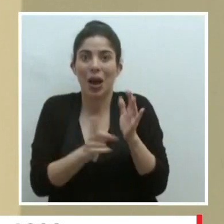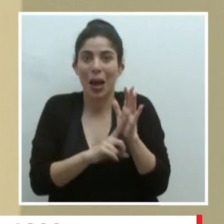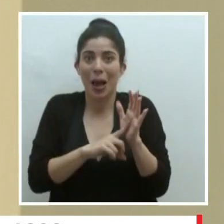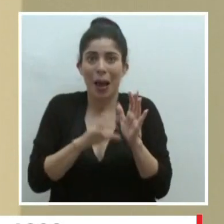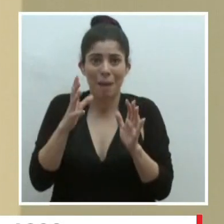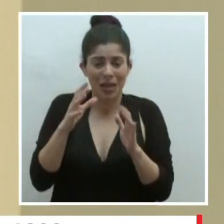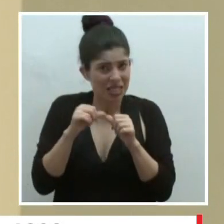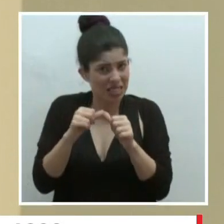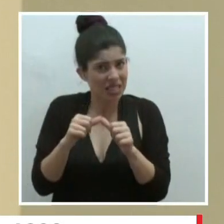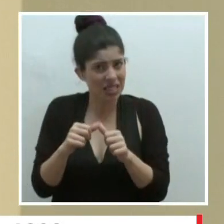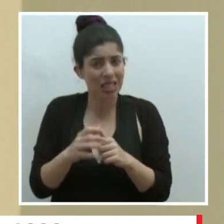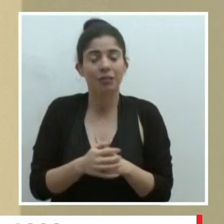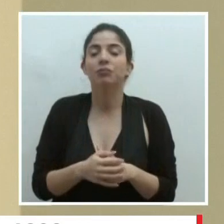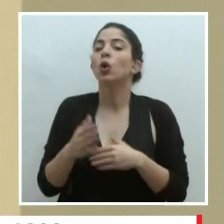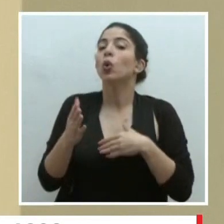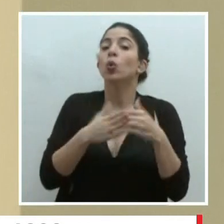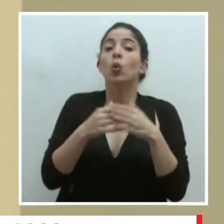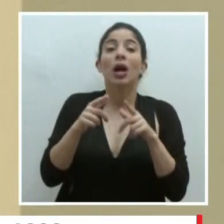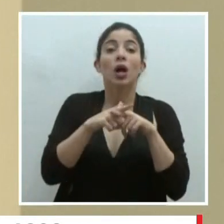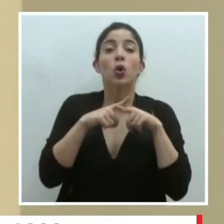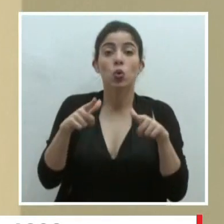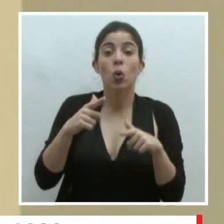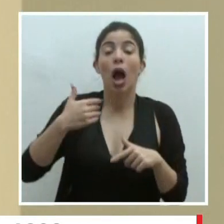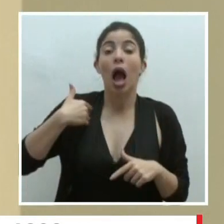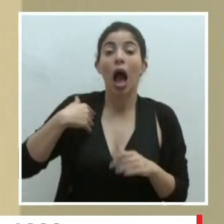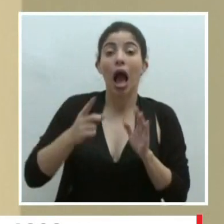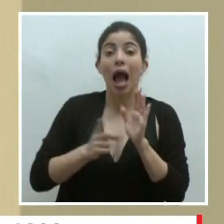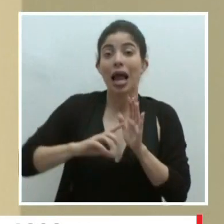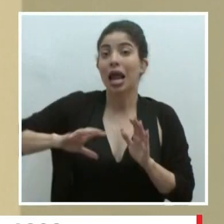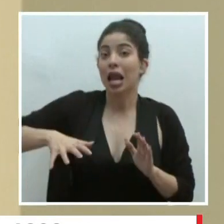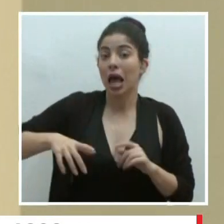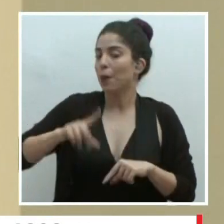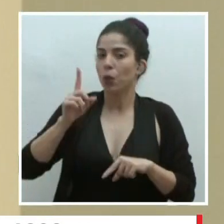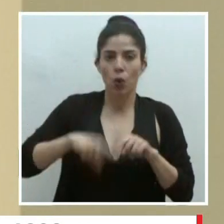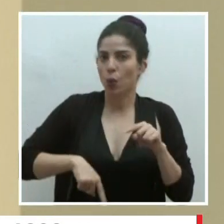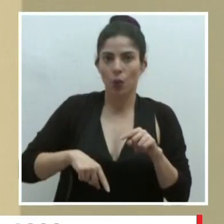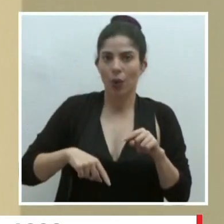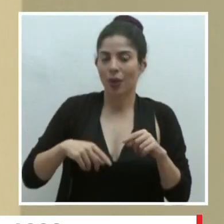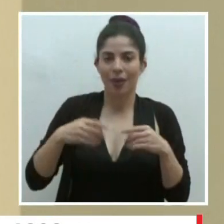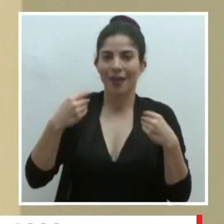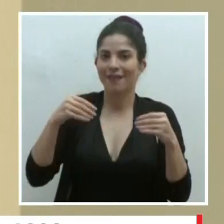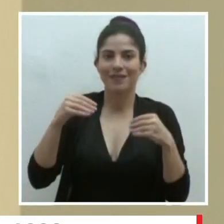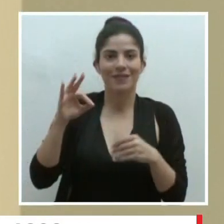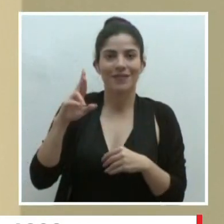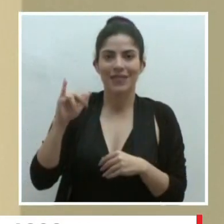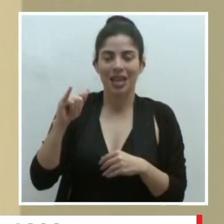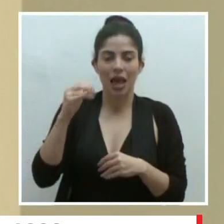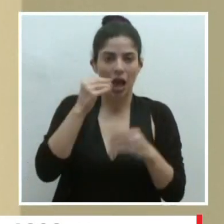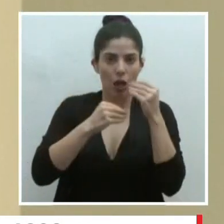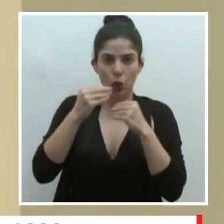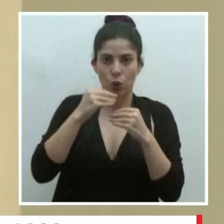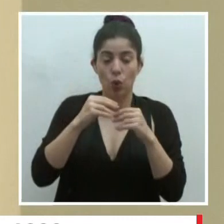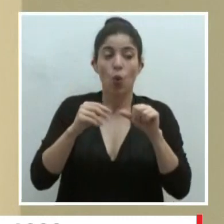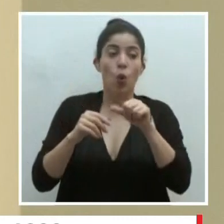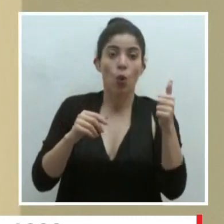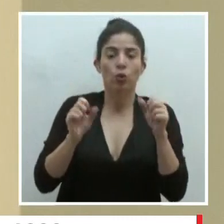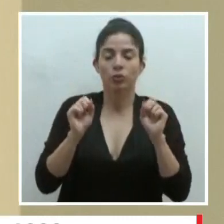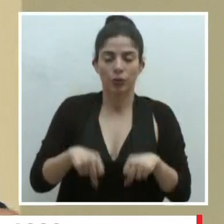amarilla. Todos los que tengan alerta naranja no se puede realizar la feria del agricultor, en los demás sí se